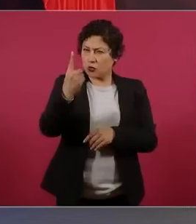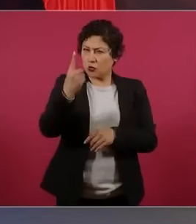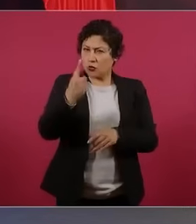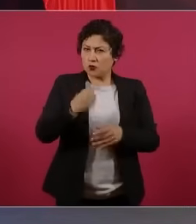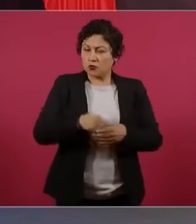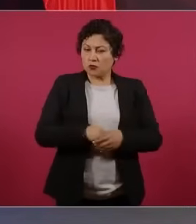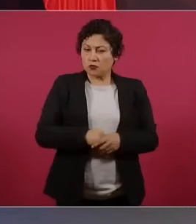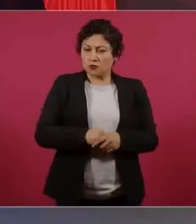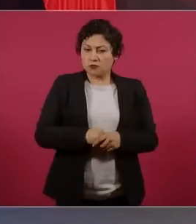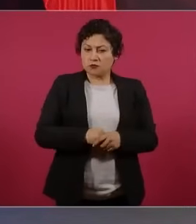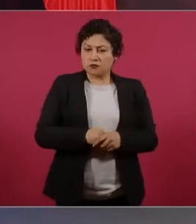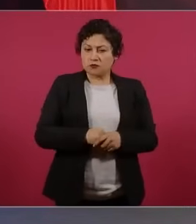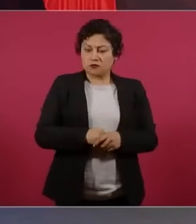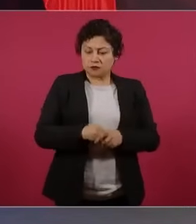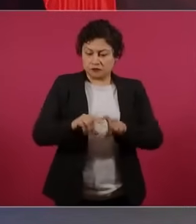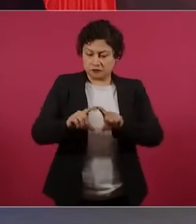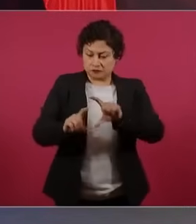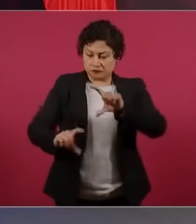de veintitantos.